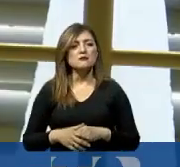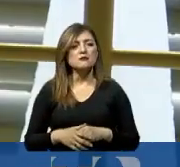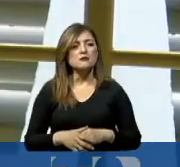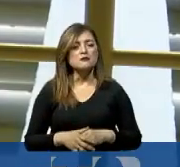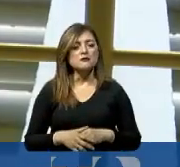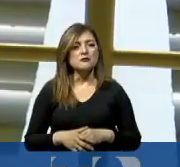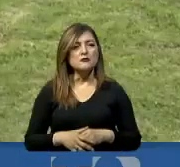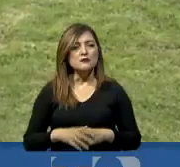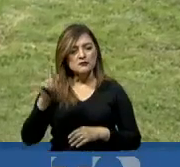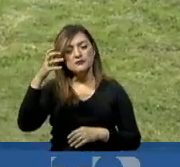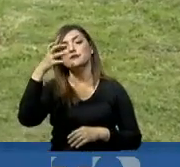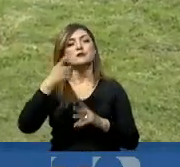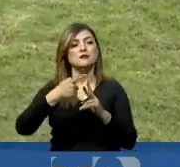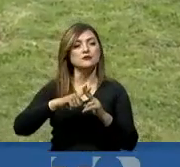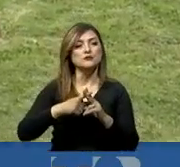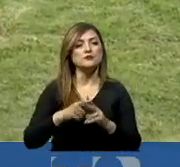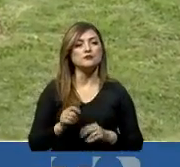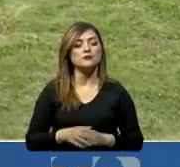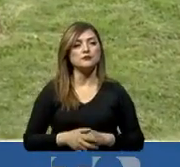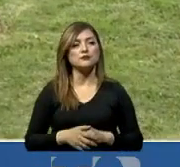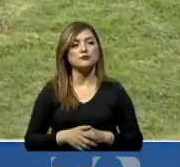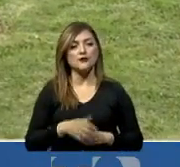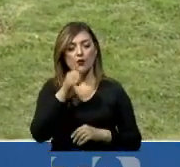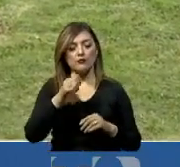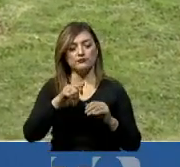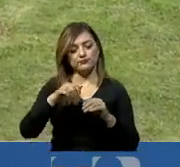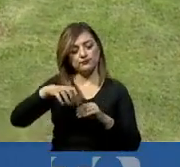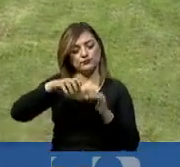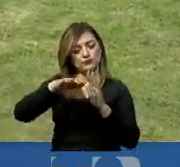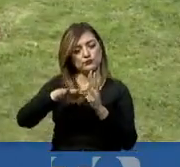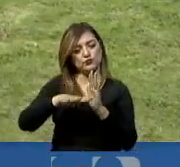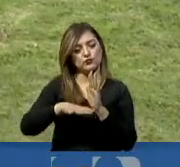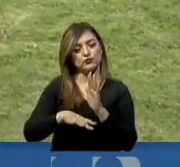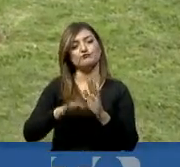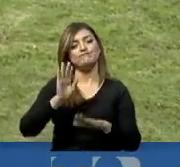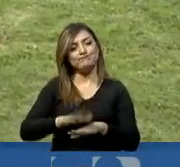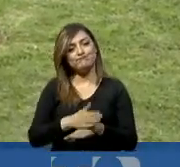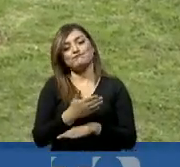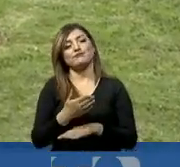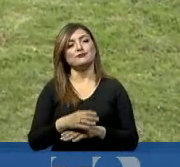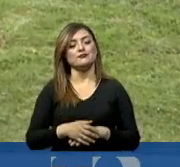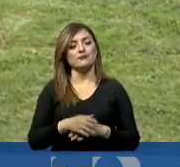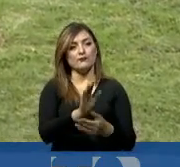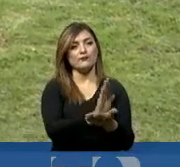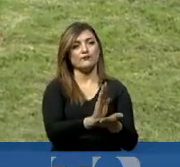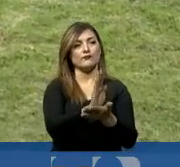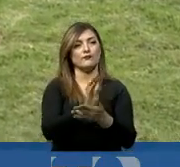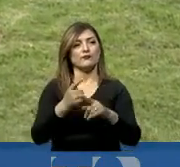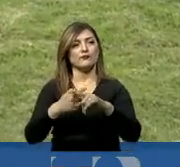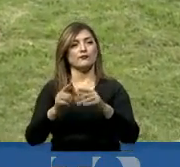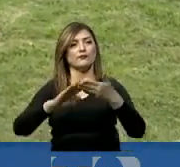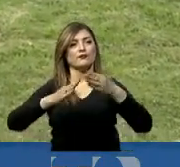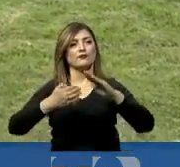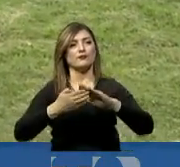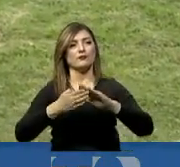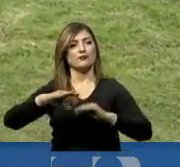la época de verano. Teníamos una baja de caudal de agua potable y esto era causal para que muchos barrios y comunas se